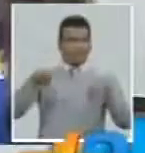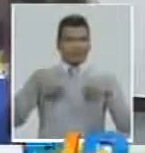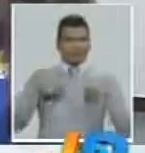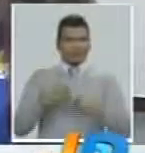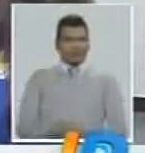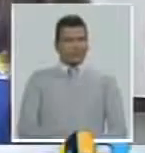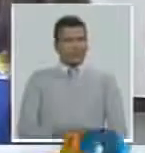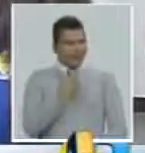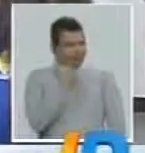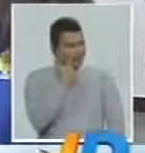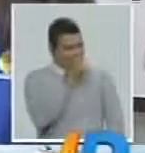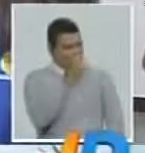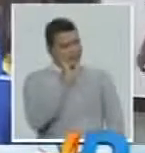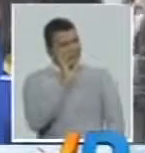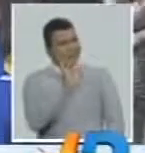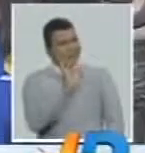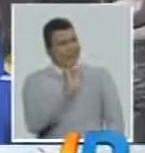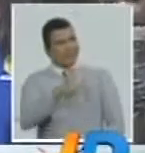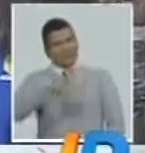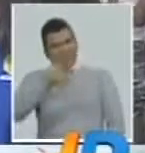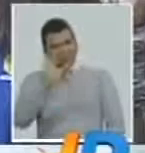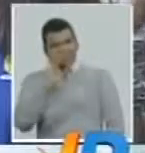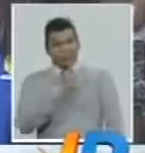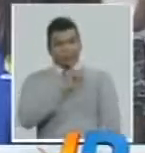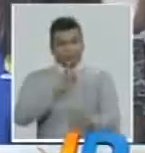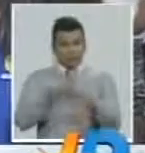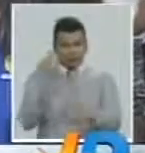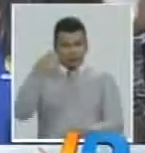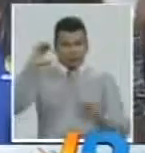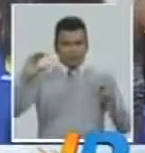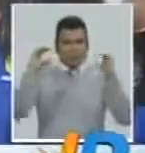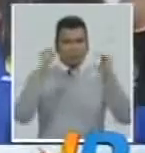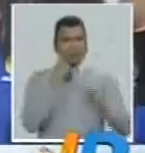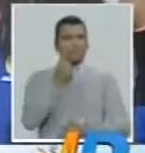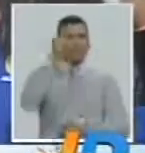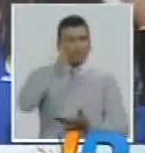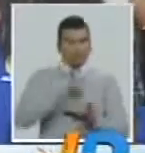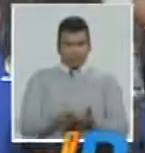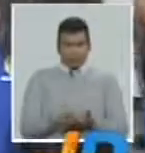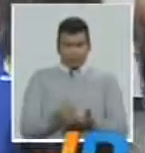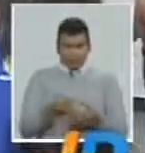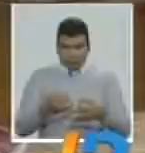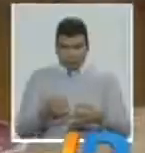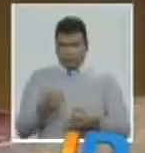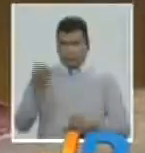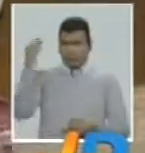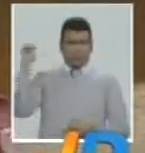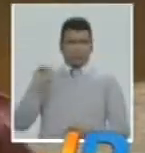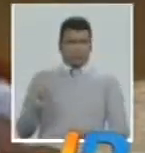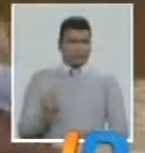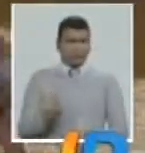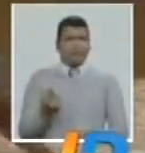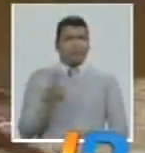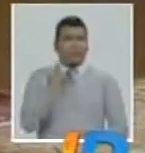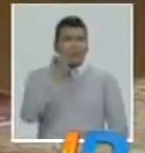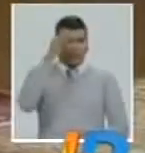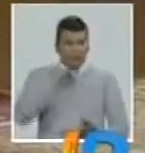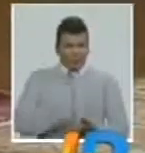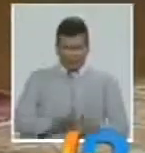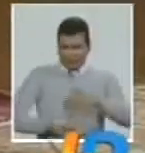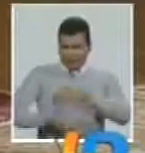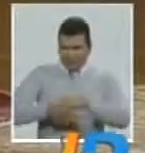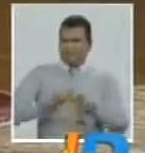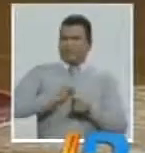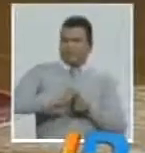Una experiencia muy chévere de quedar en primer lugar en algo que es nuevo, y pues la competencia no fue nada fácil. Estos jóvenes continuarán con